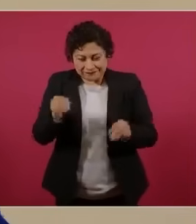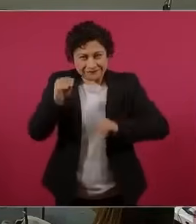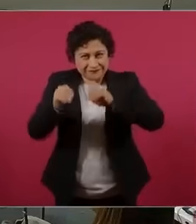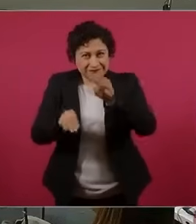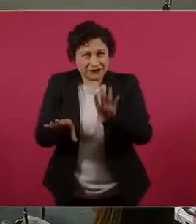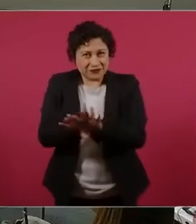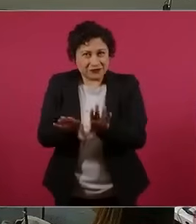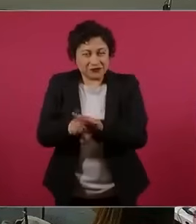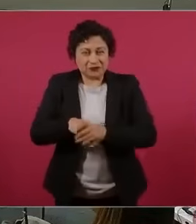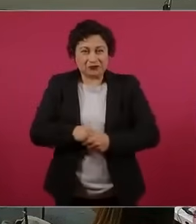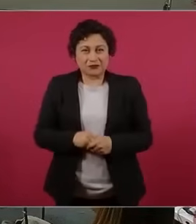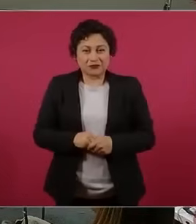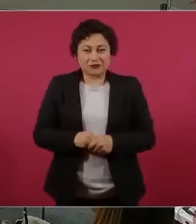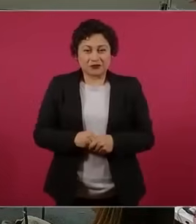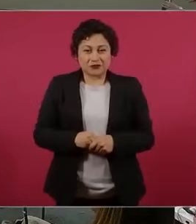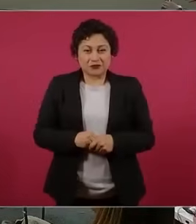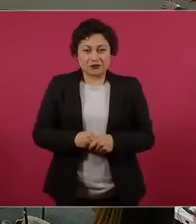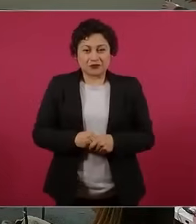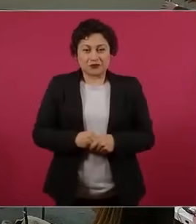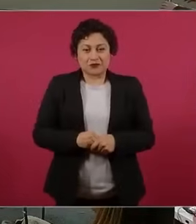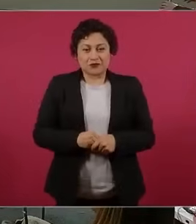¿Quieren darle?